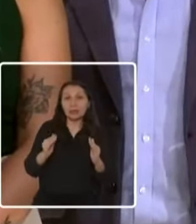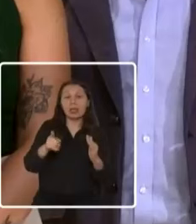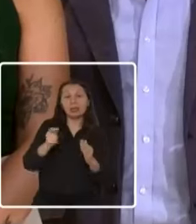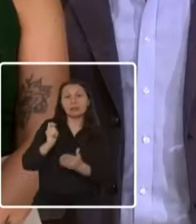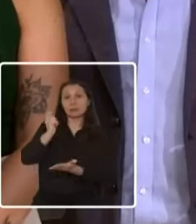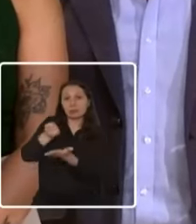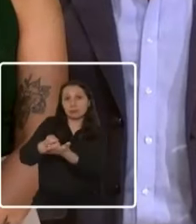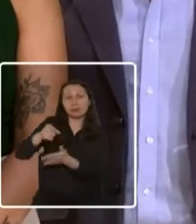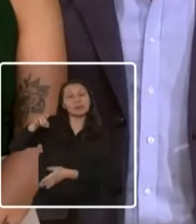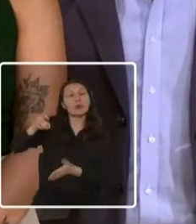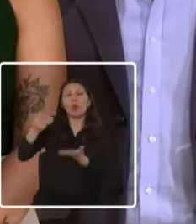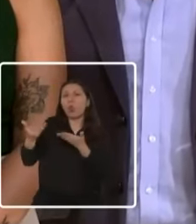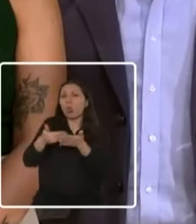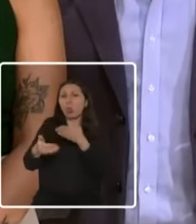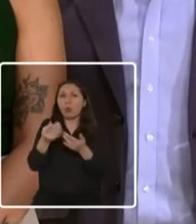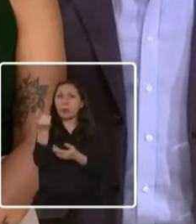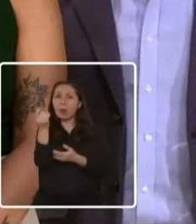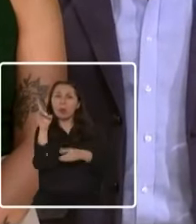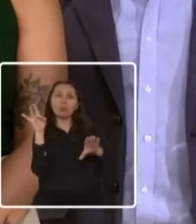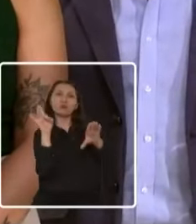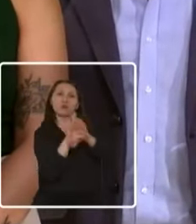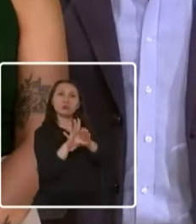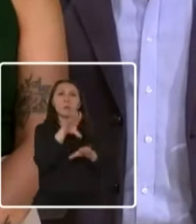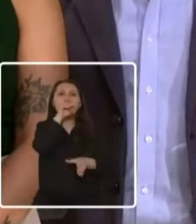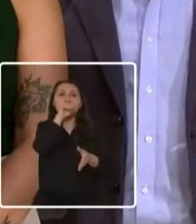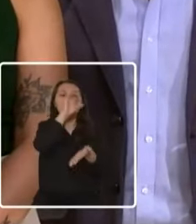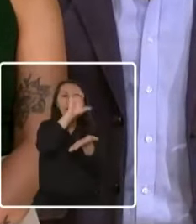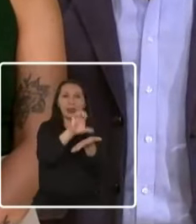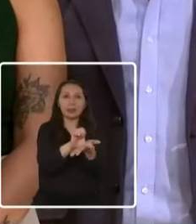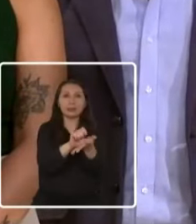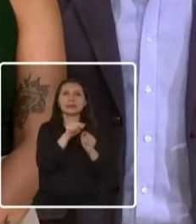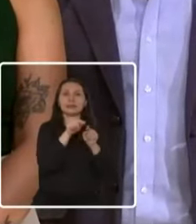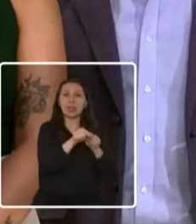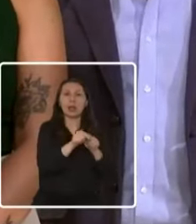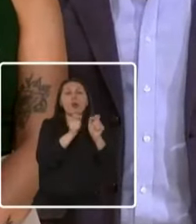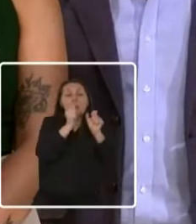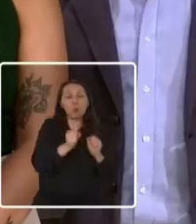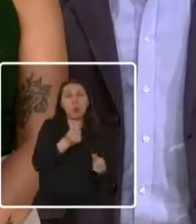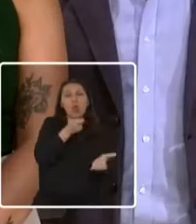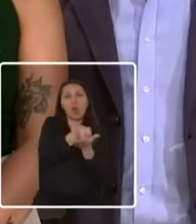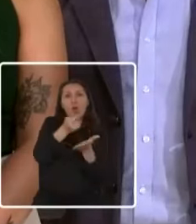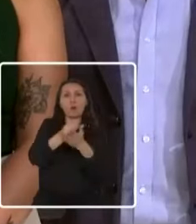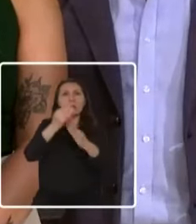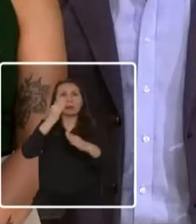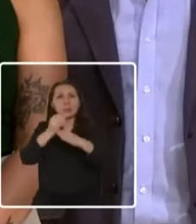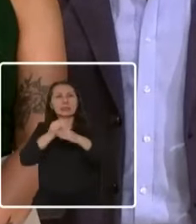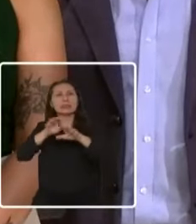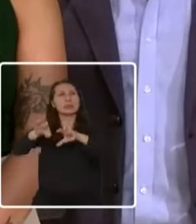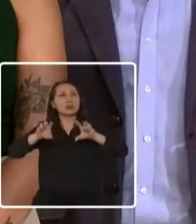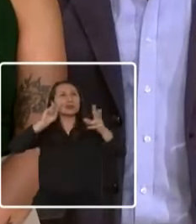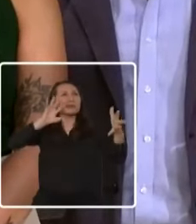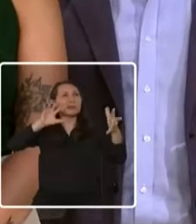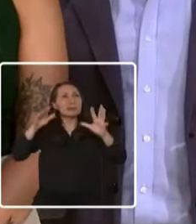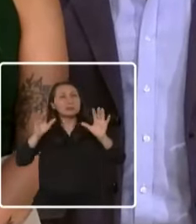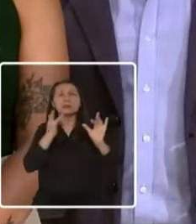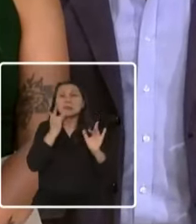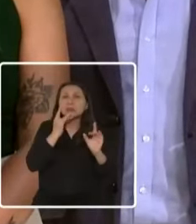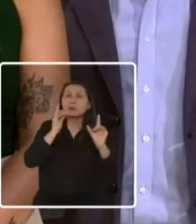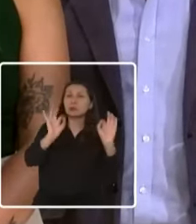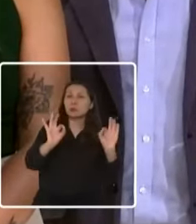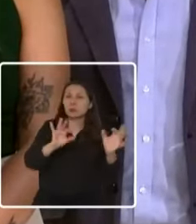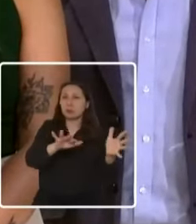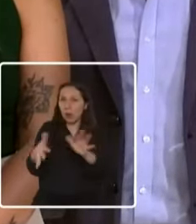bolsillo electrónico que se deposita en la cuenta RUT de la persona permita la compra de materiales para reparar una vivienda que tuvo una afectación leve o